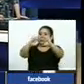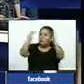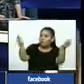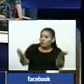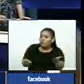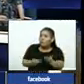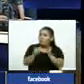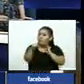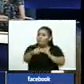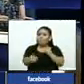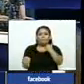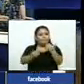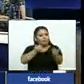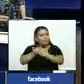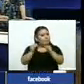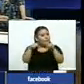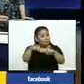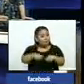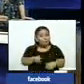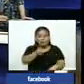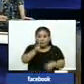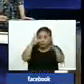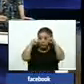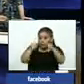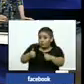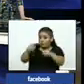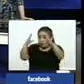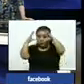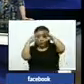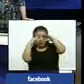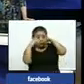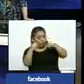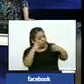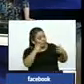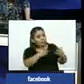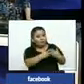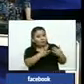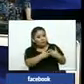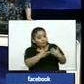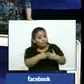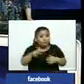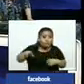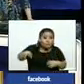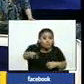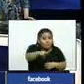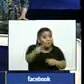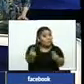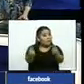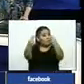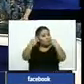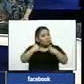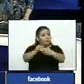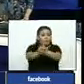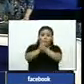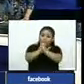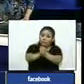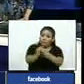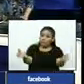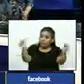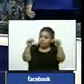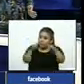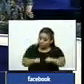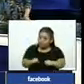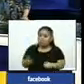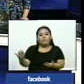y se la vamos a detallar aquí en Noticiero Hechos. Buenas noches. Buenas noches, compañeros. Buenas noches, amigos televidentes. Qué gusto estar con ustedes